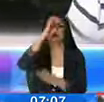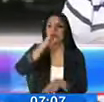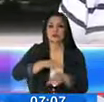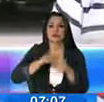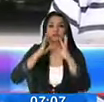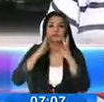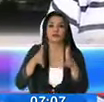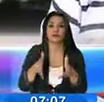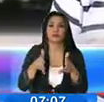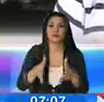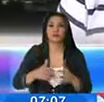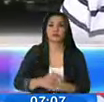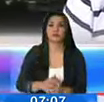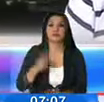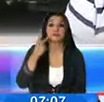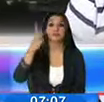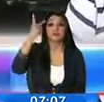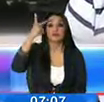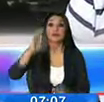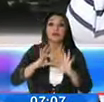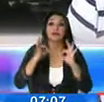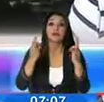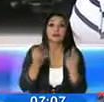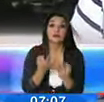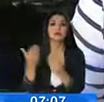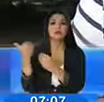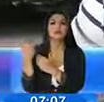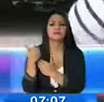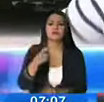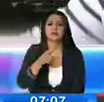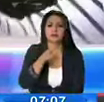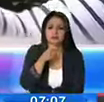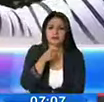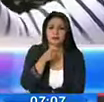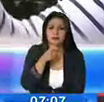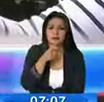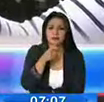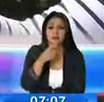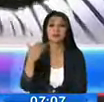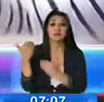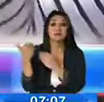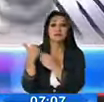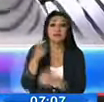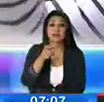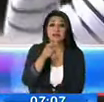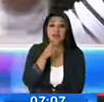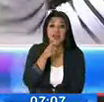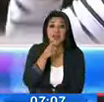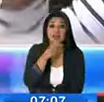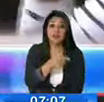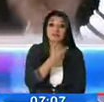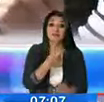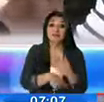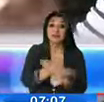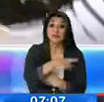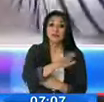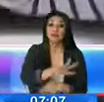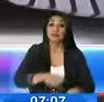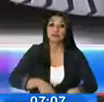Que nosotros como padres de familia responsabilizamos de esta situación y de la integridad de nuestros